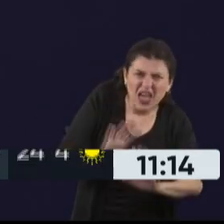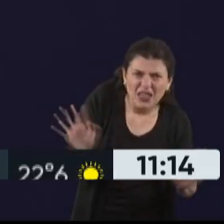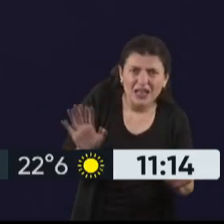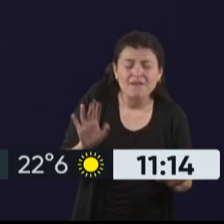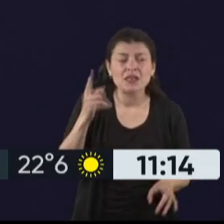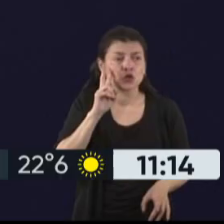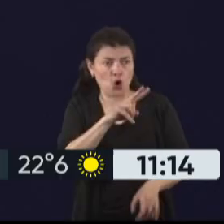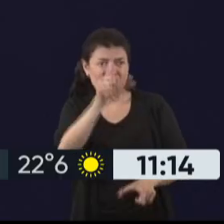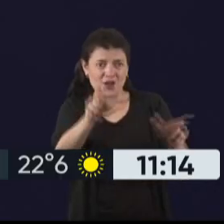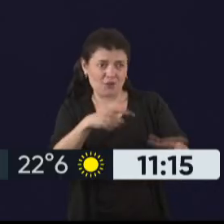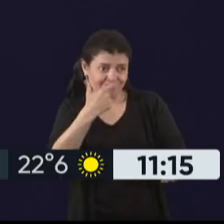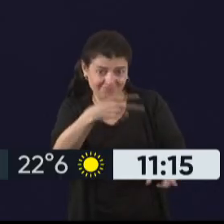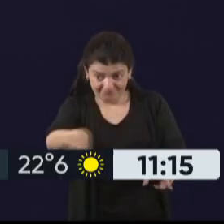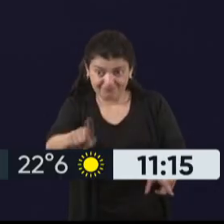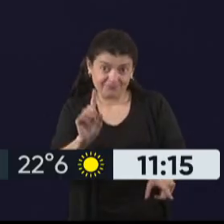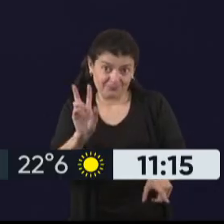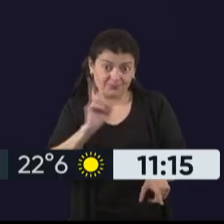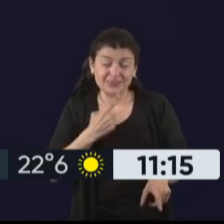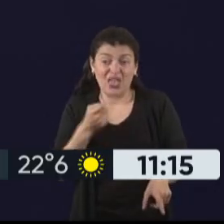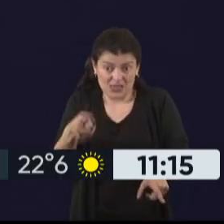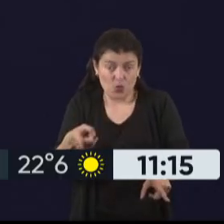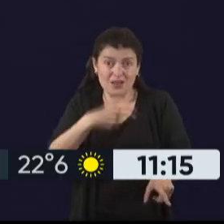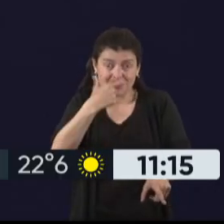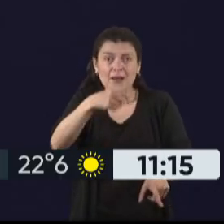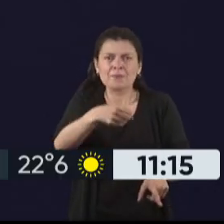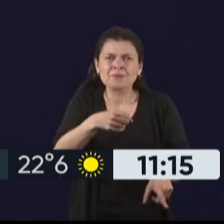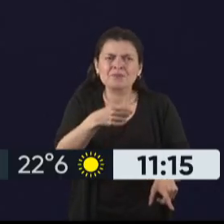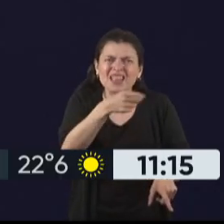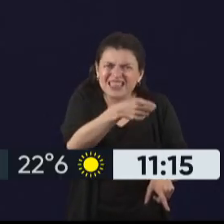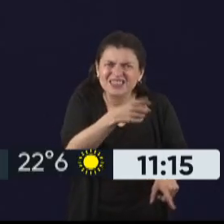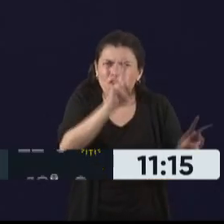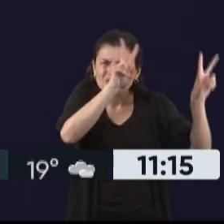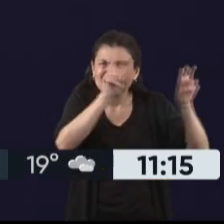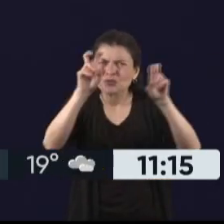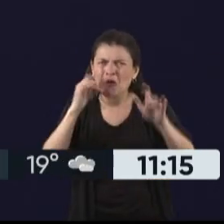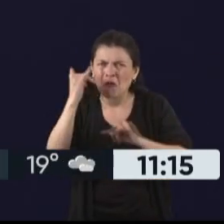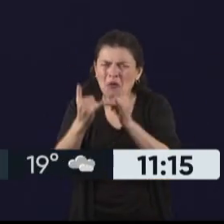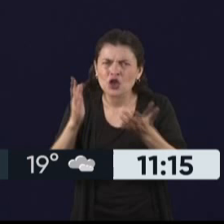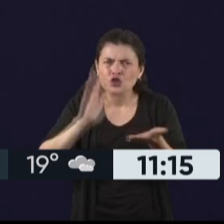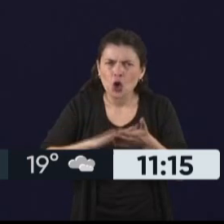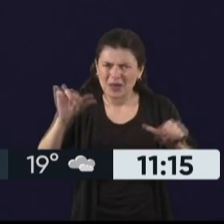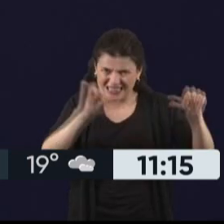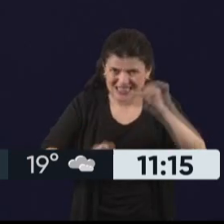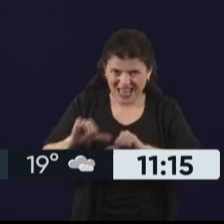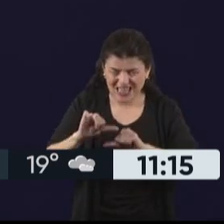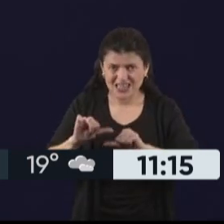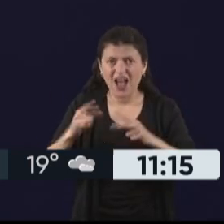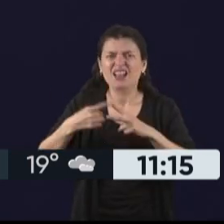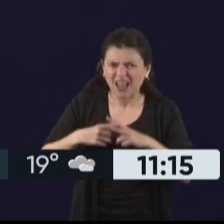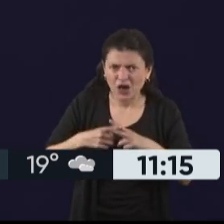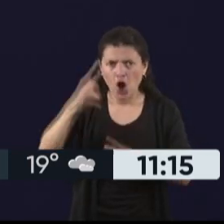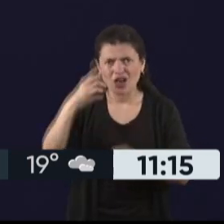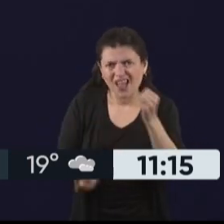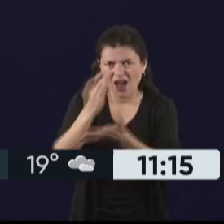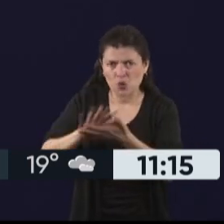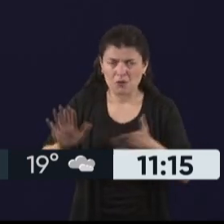sonrisa, Gallardo. Esto está claro a simple vista que no se relacionaba ni con la ciencia, ni con la innovación, ni con la tecnología, ni con nada que